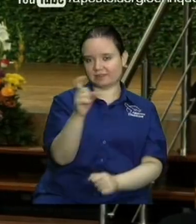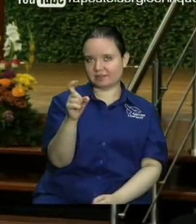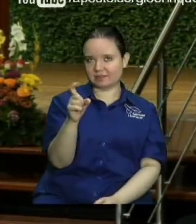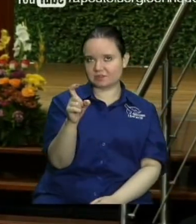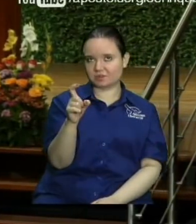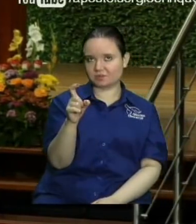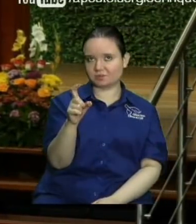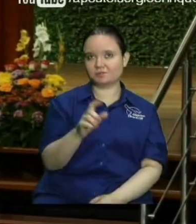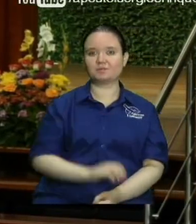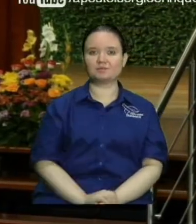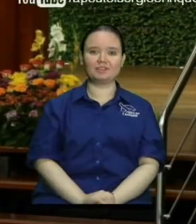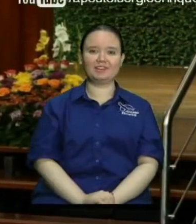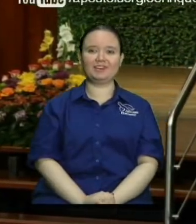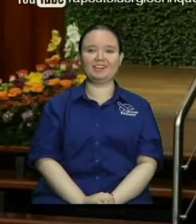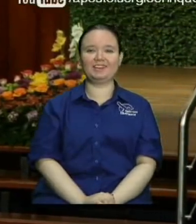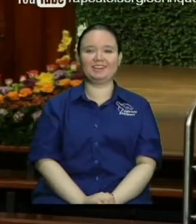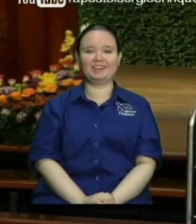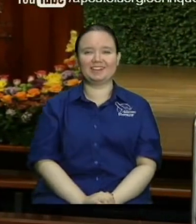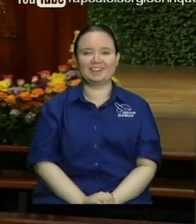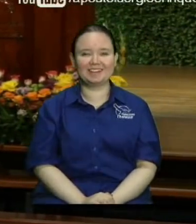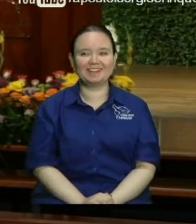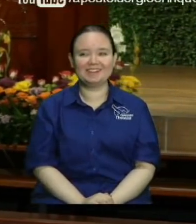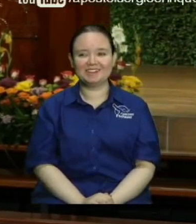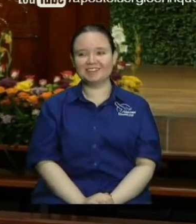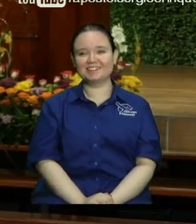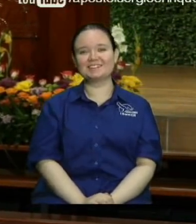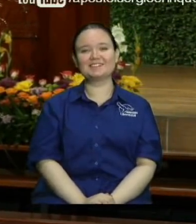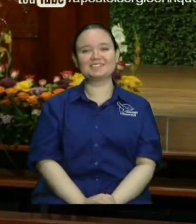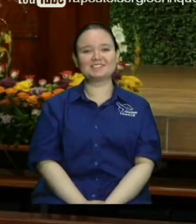como años, ¿verdad, hermano?